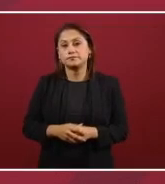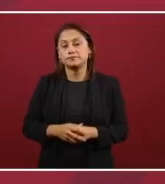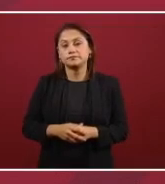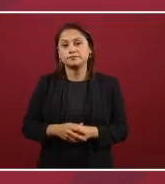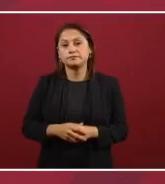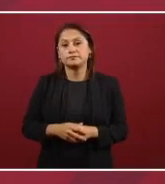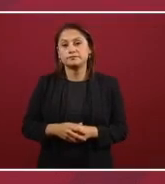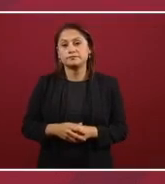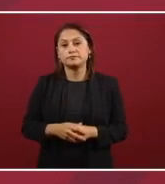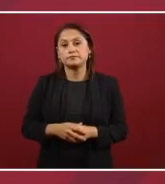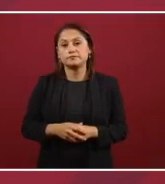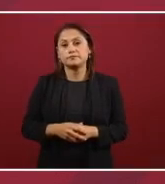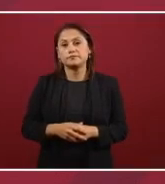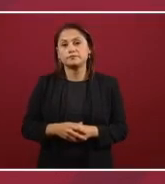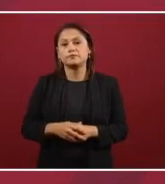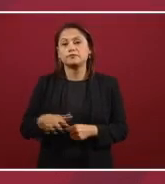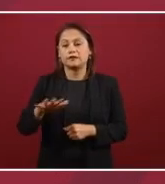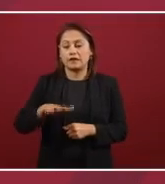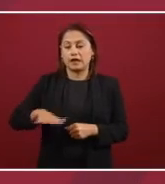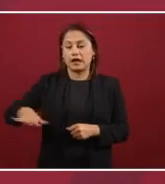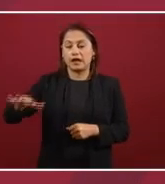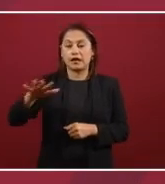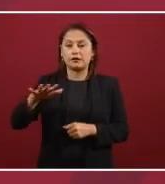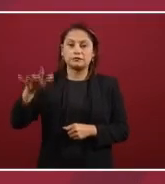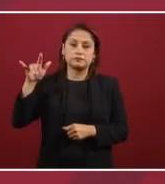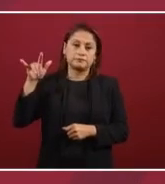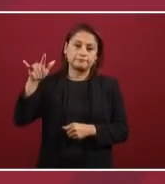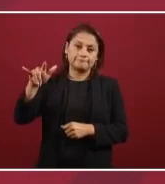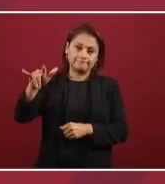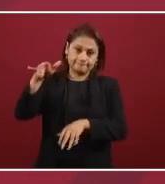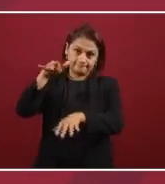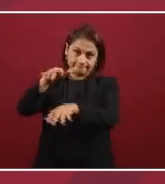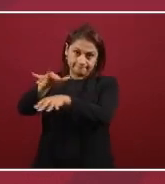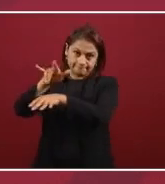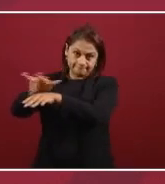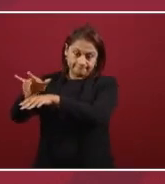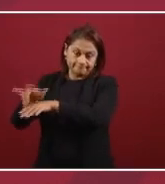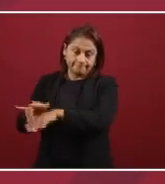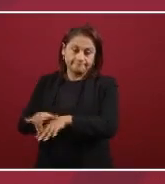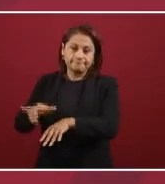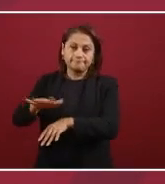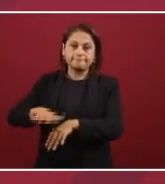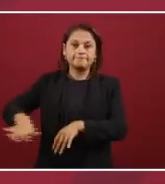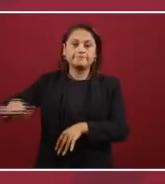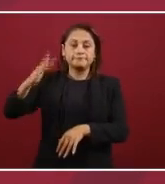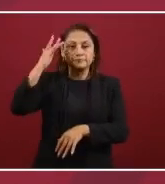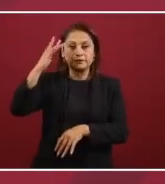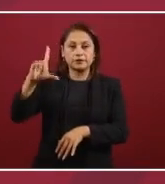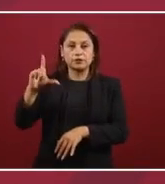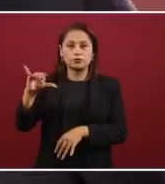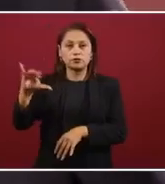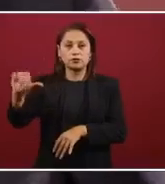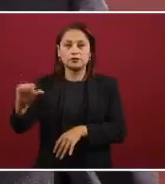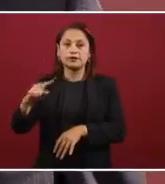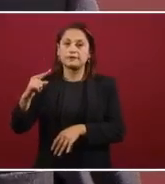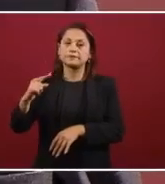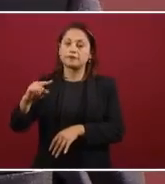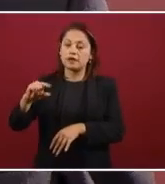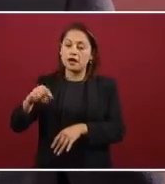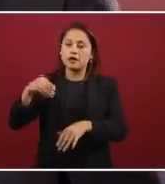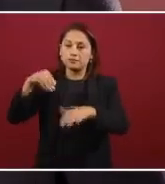a la base aérea. Hay otra caseta de vigilancia, dicen otra